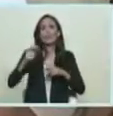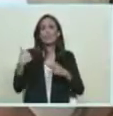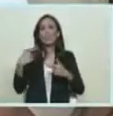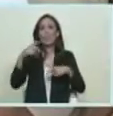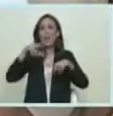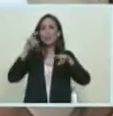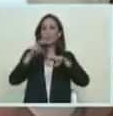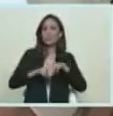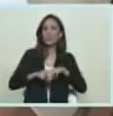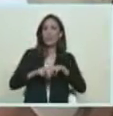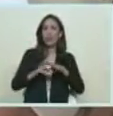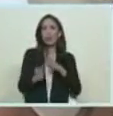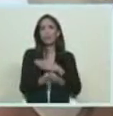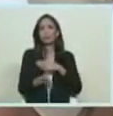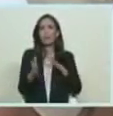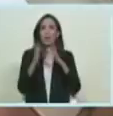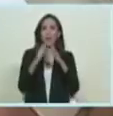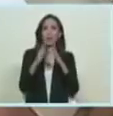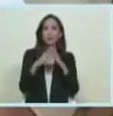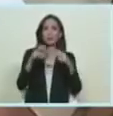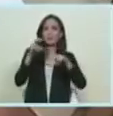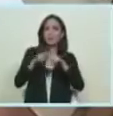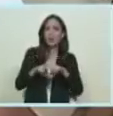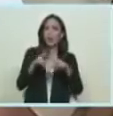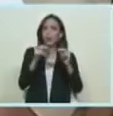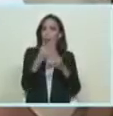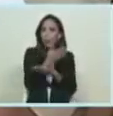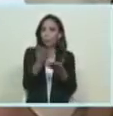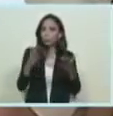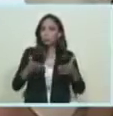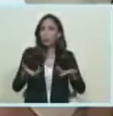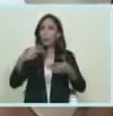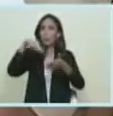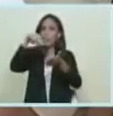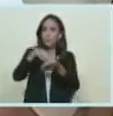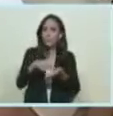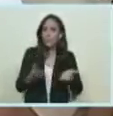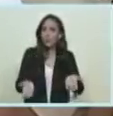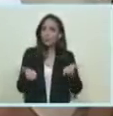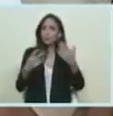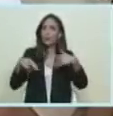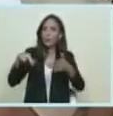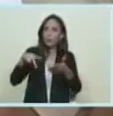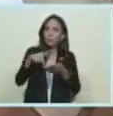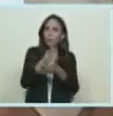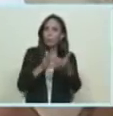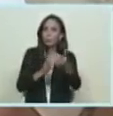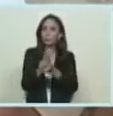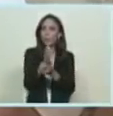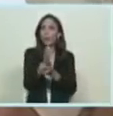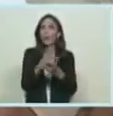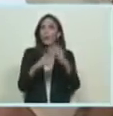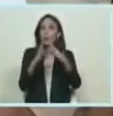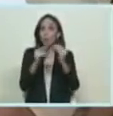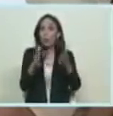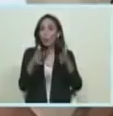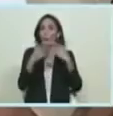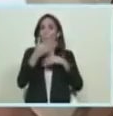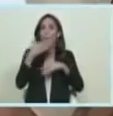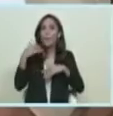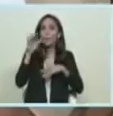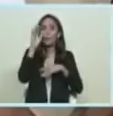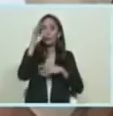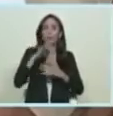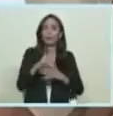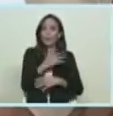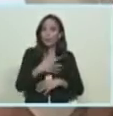quedan sentados, sino los que están dispuestos a parar y caminar hacia adelante para un mejor futuro.